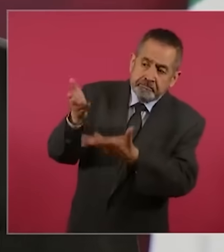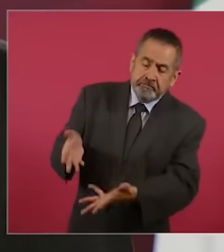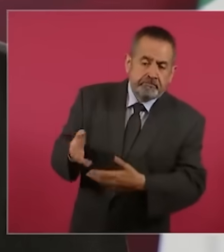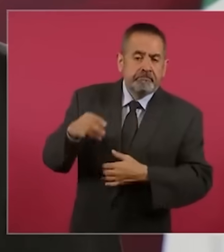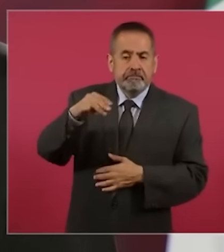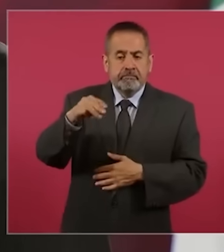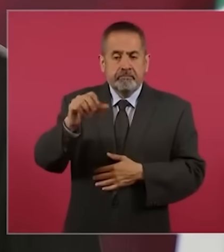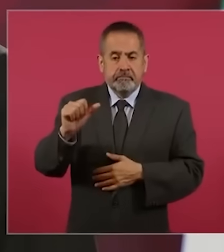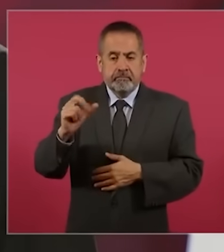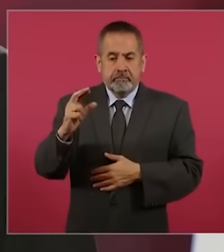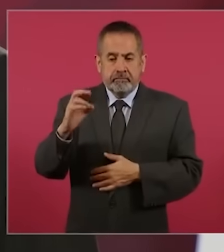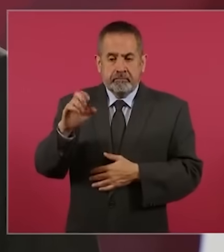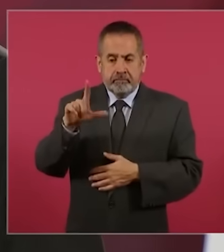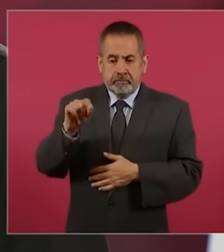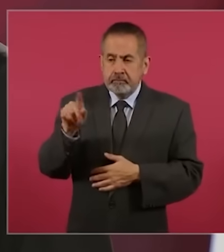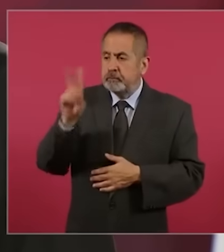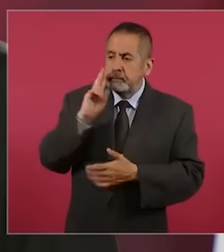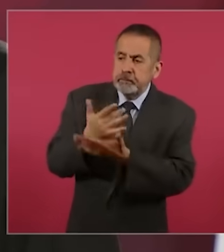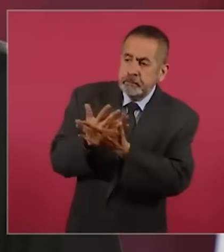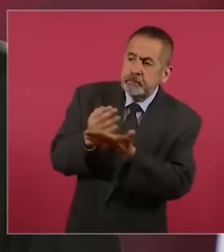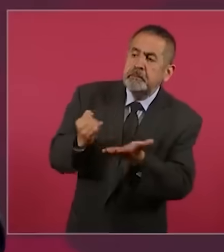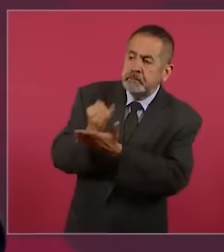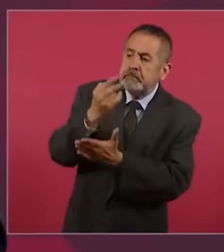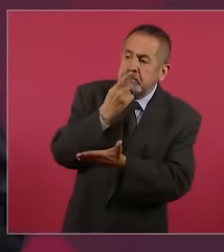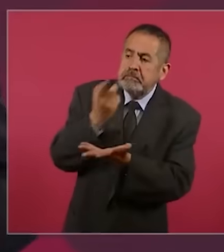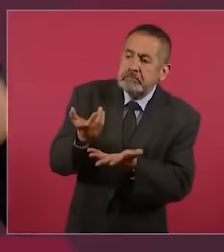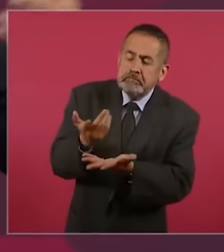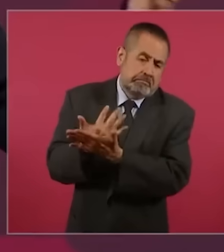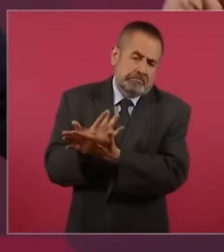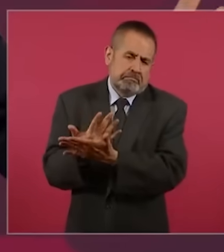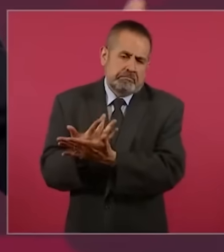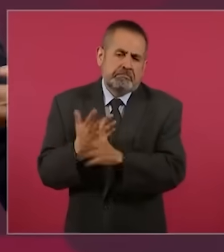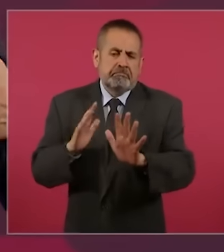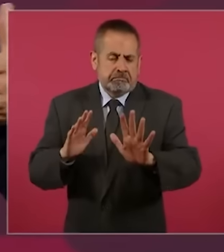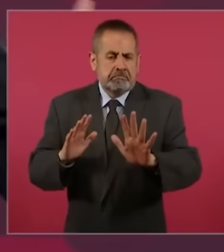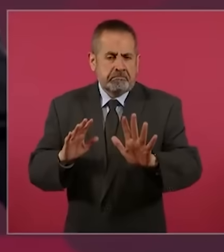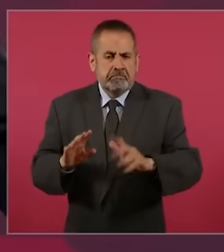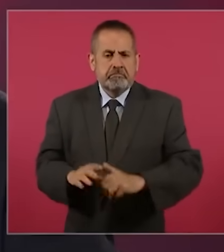Marcelo Ebrard, que